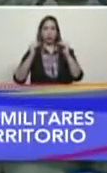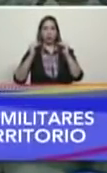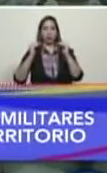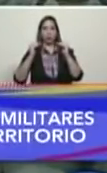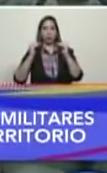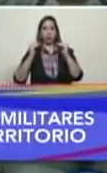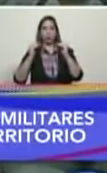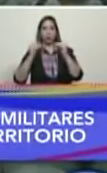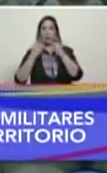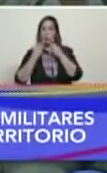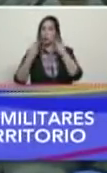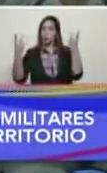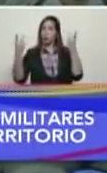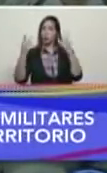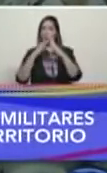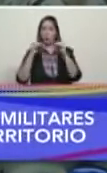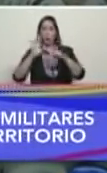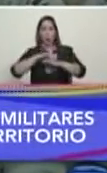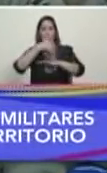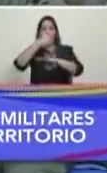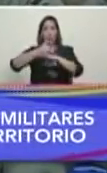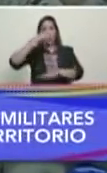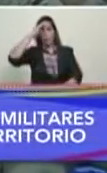Se lo digo a todos los jefes militares,